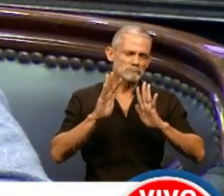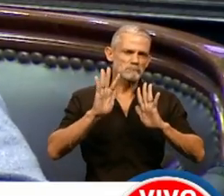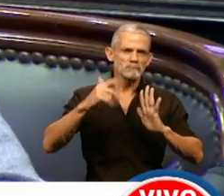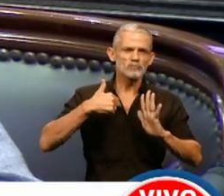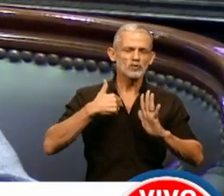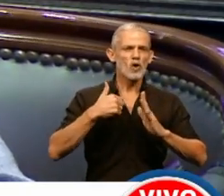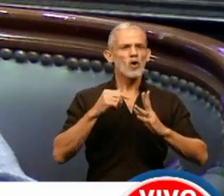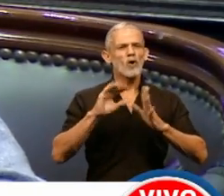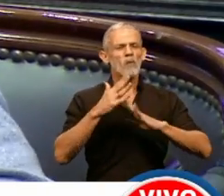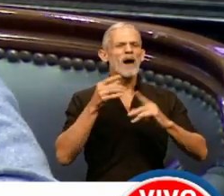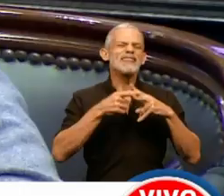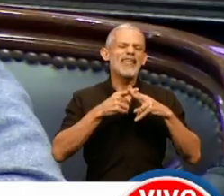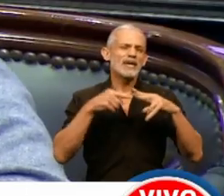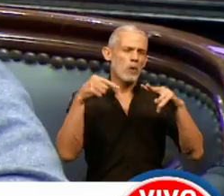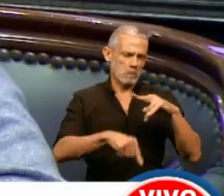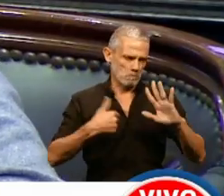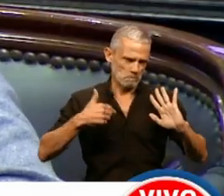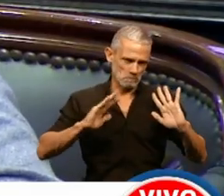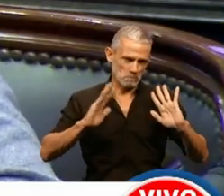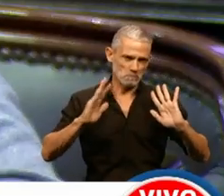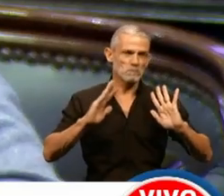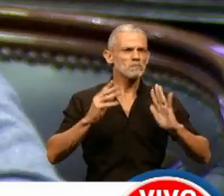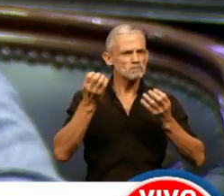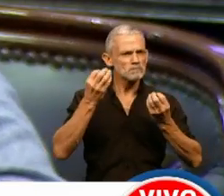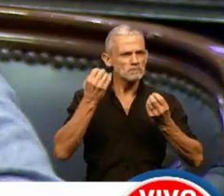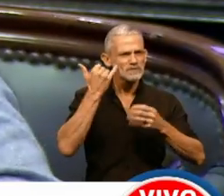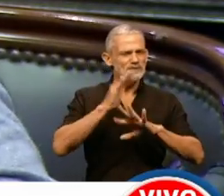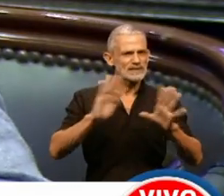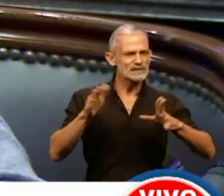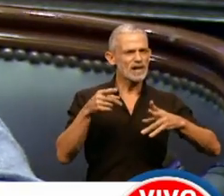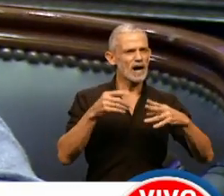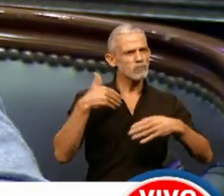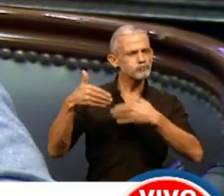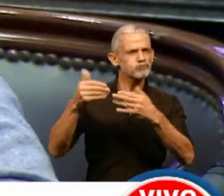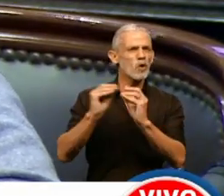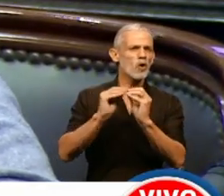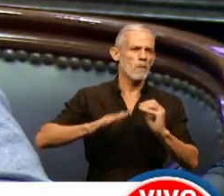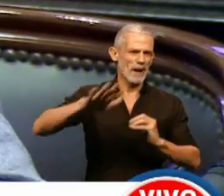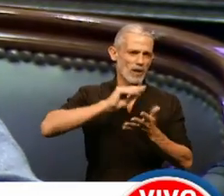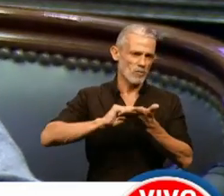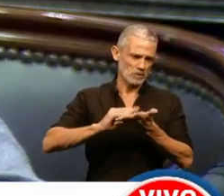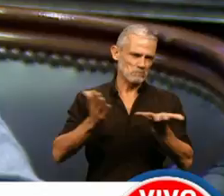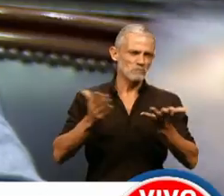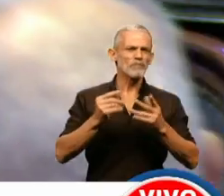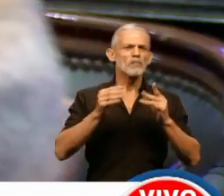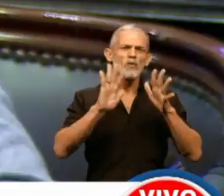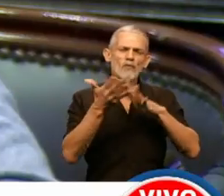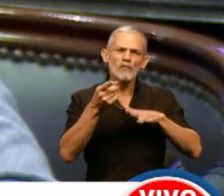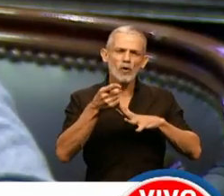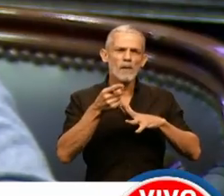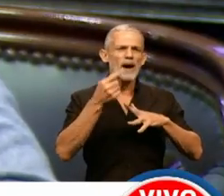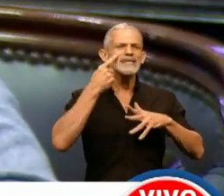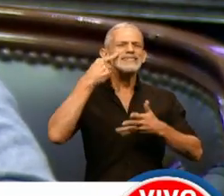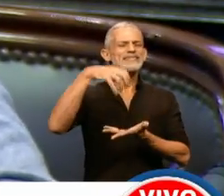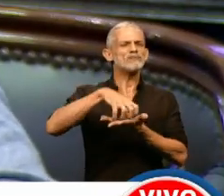desde un punto de vista técnico que bien vienen desarrollando los otros colegas sino desde un enfoque más